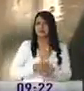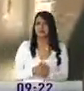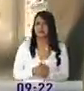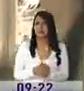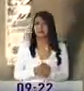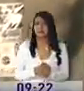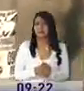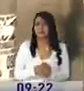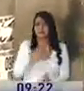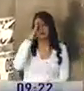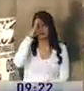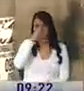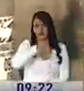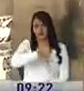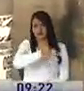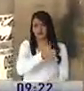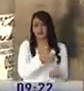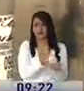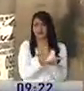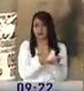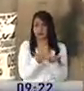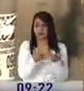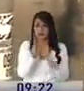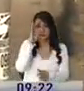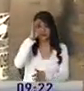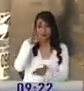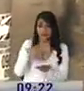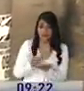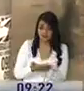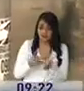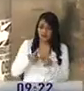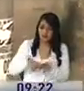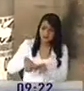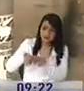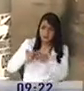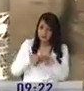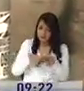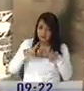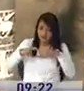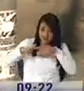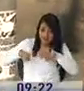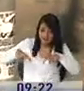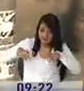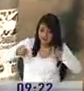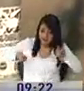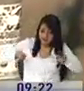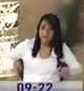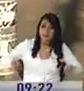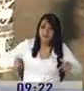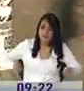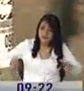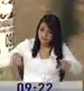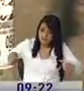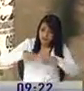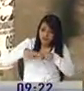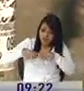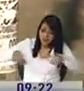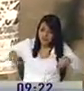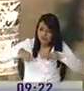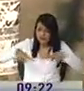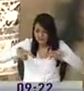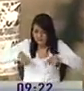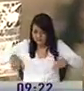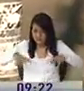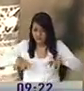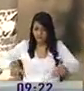servicio urbano los uniformados llegaron y verificaron cuando realizaban la inspección la del vehículo